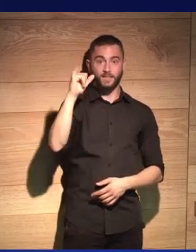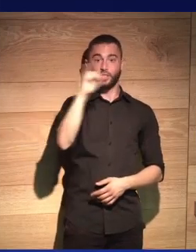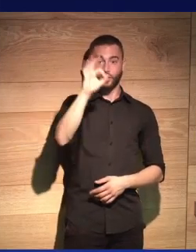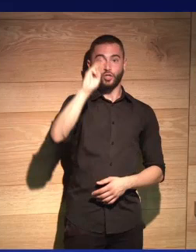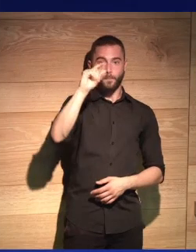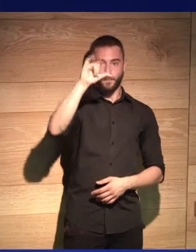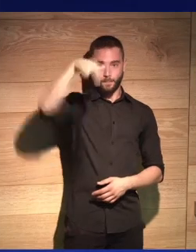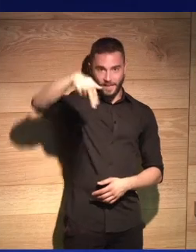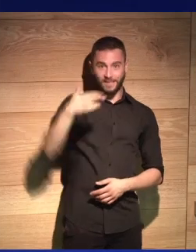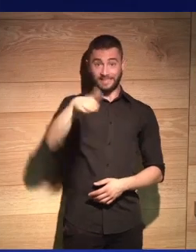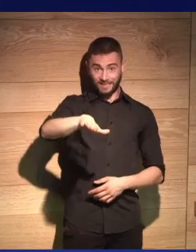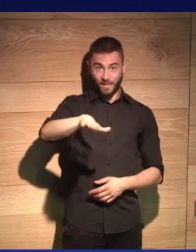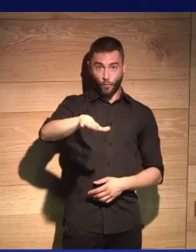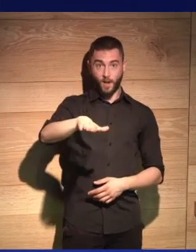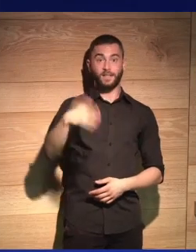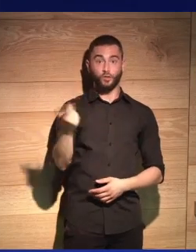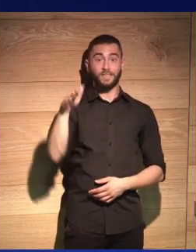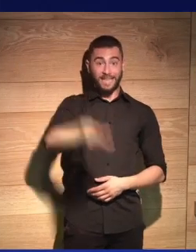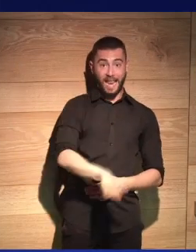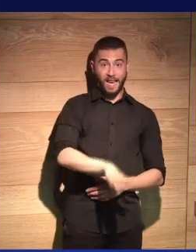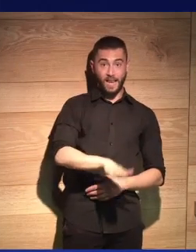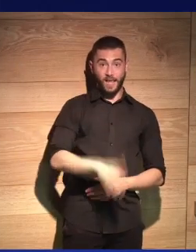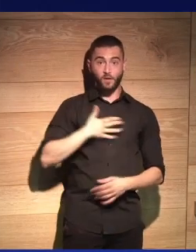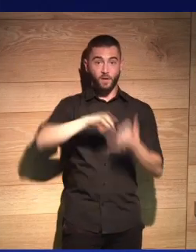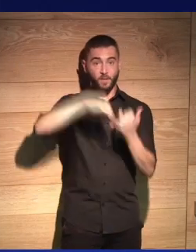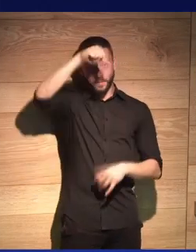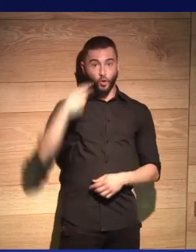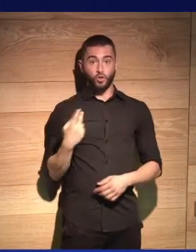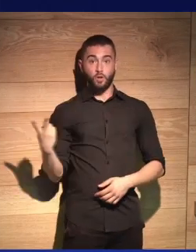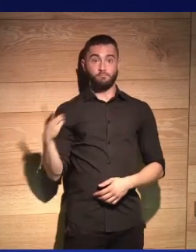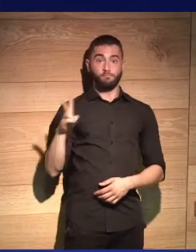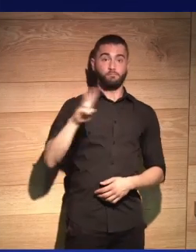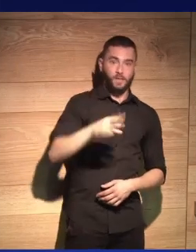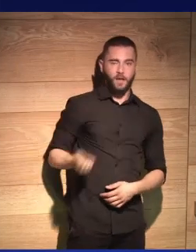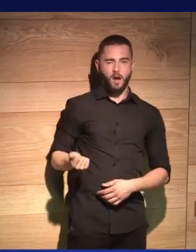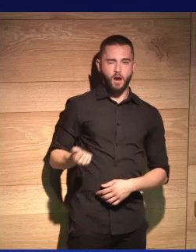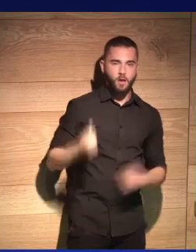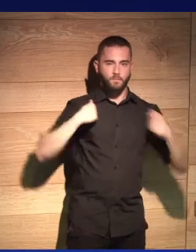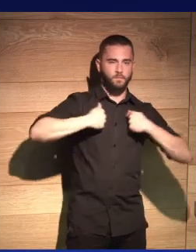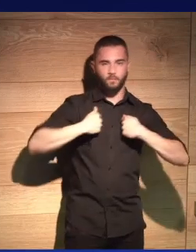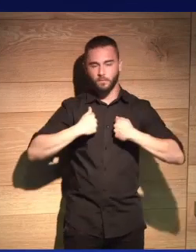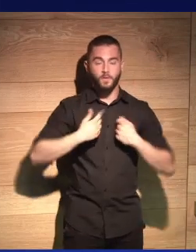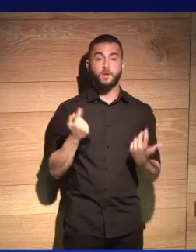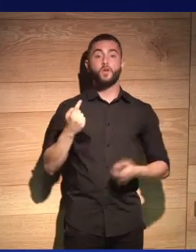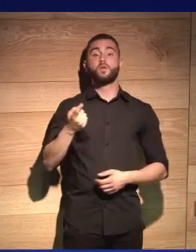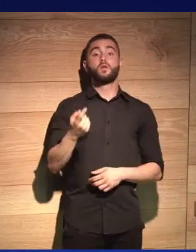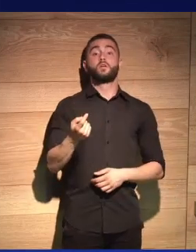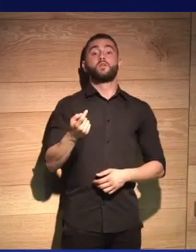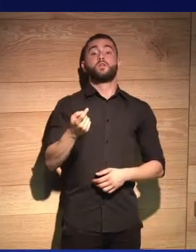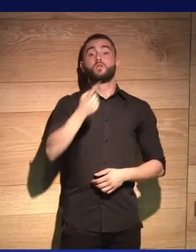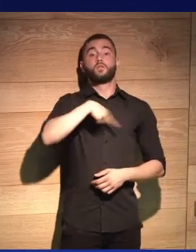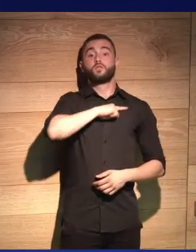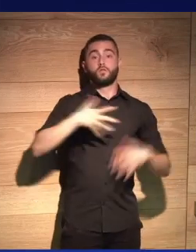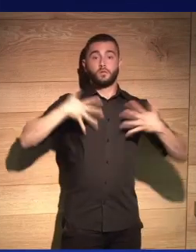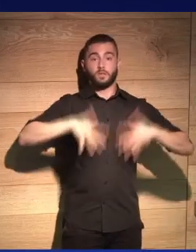Sí. Cuando el niño y mi esposo entran con las mochilas y las maletas, nos ponemos todos los